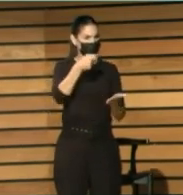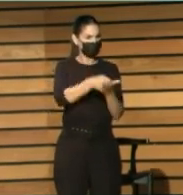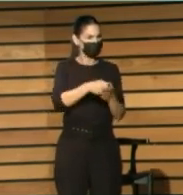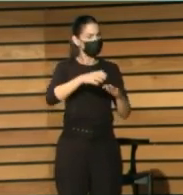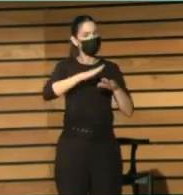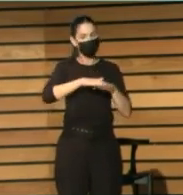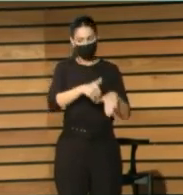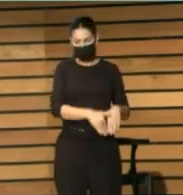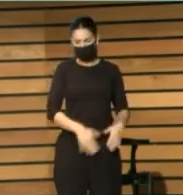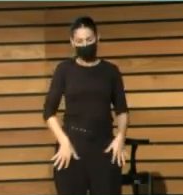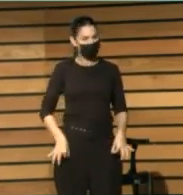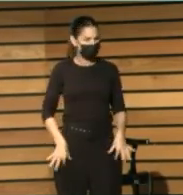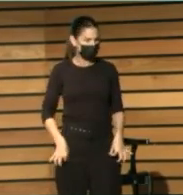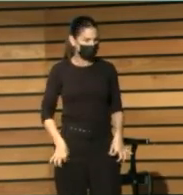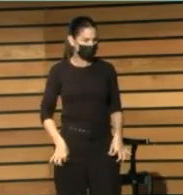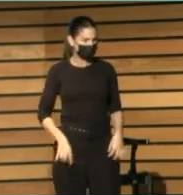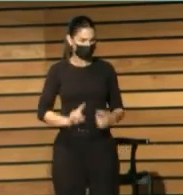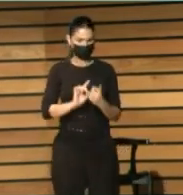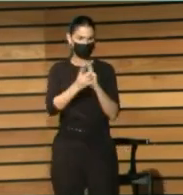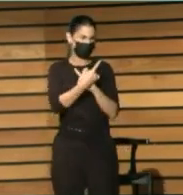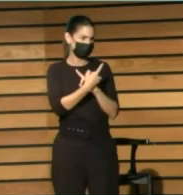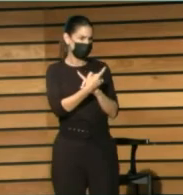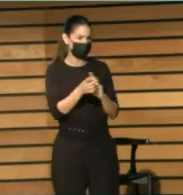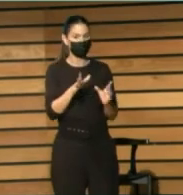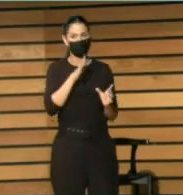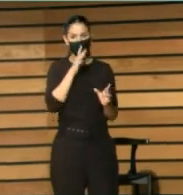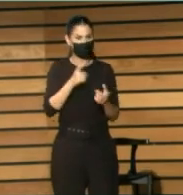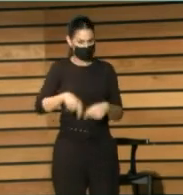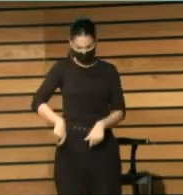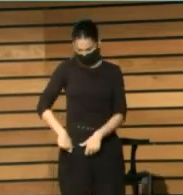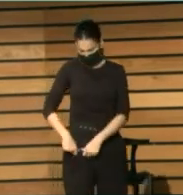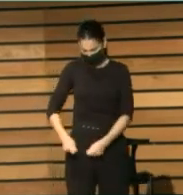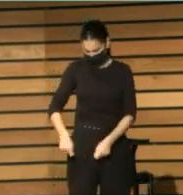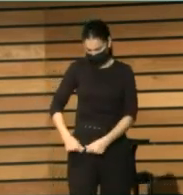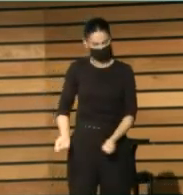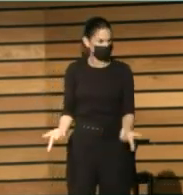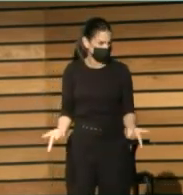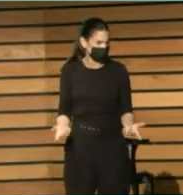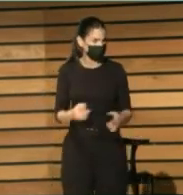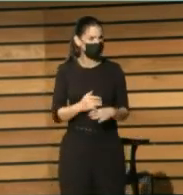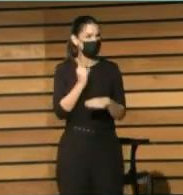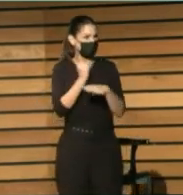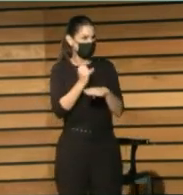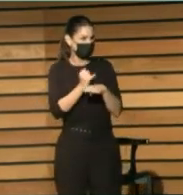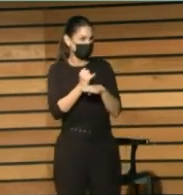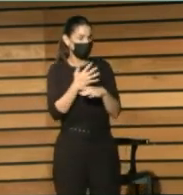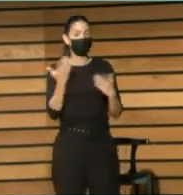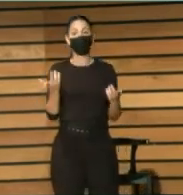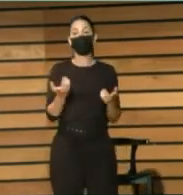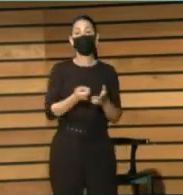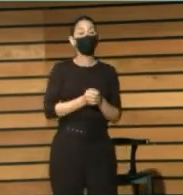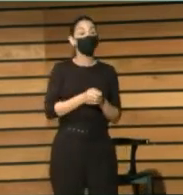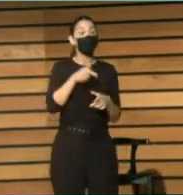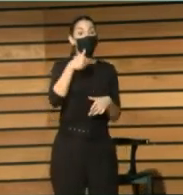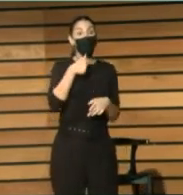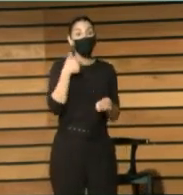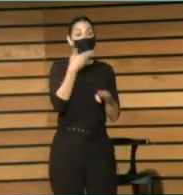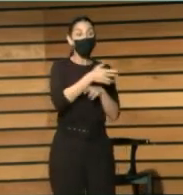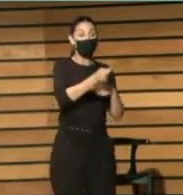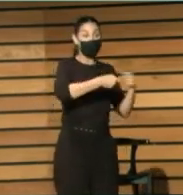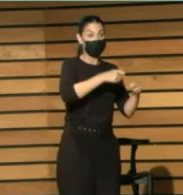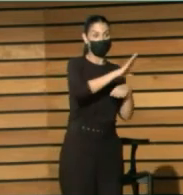para sustituir aquellos desilvanados que había llevado al instituto. Y en lugar de ir a la tienda, fui a la librería de don Fernando